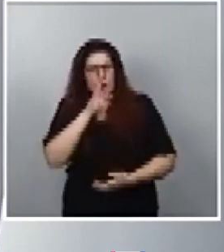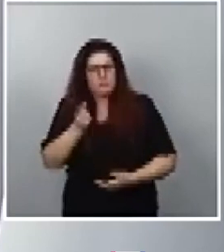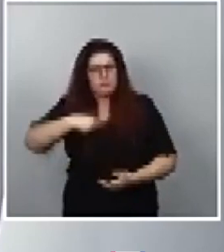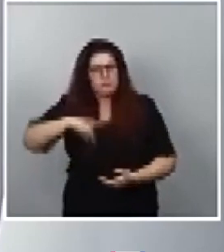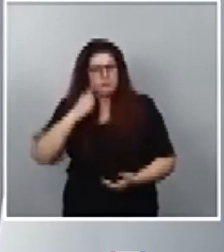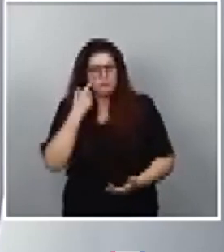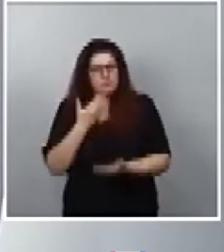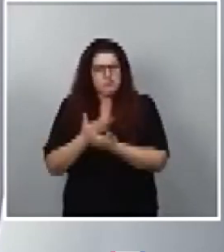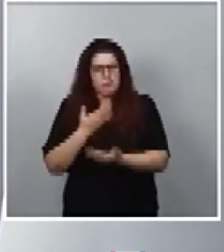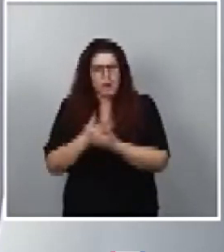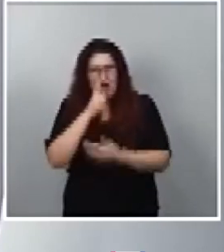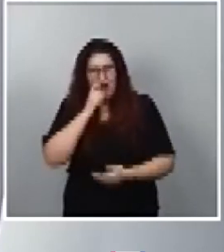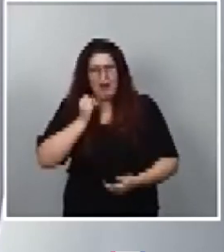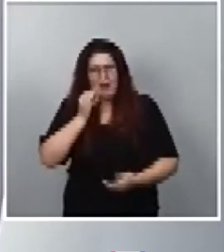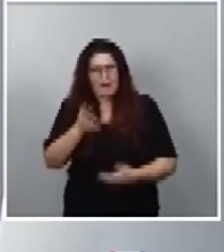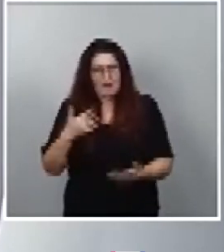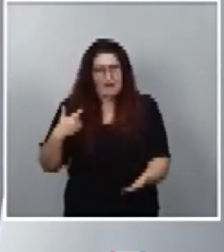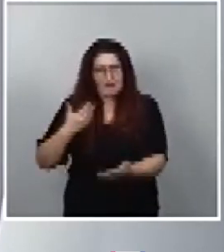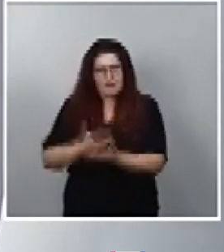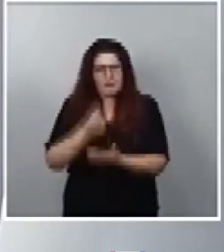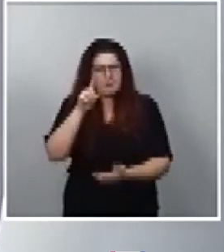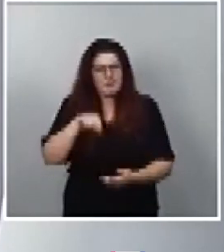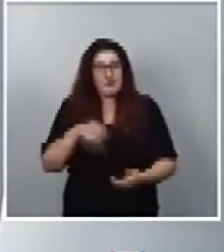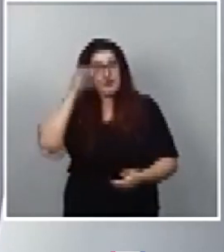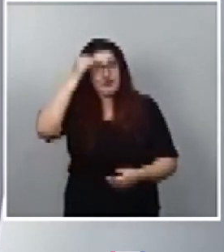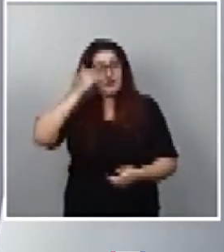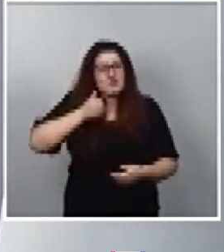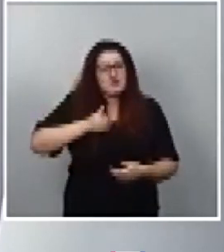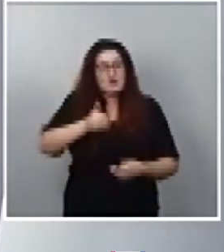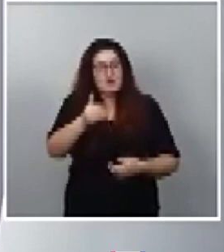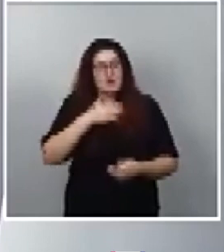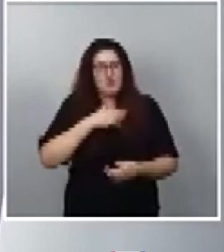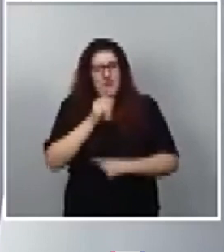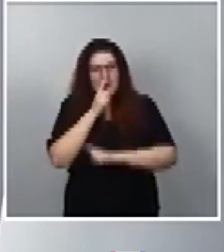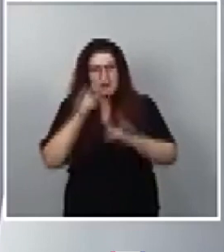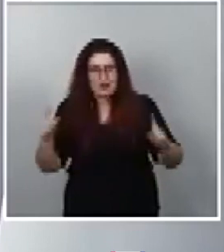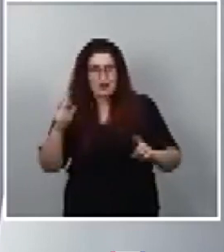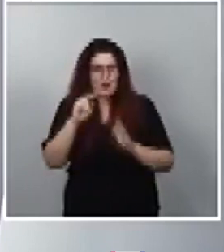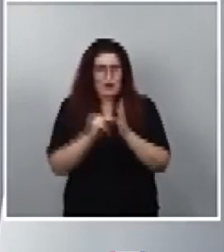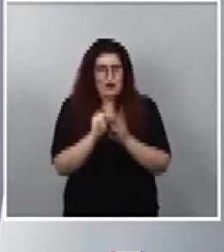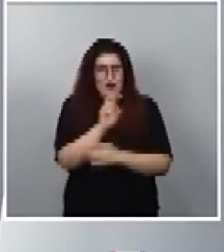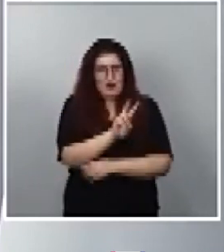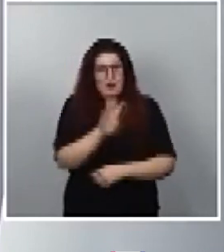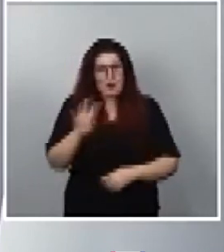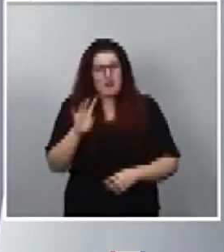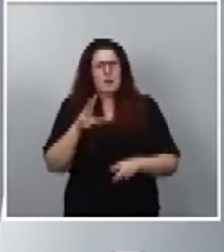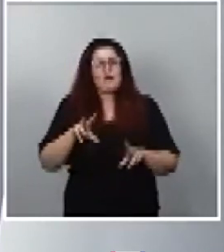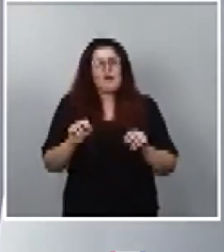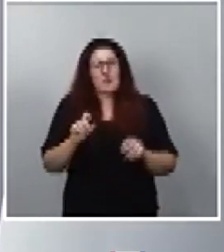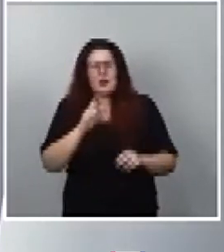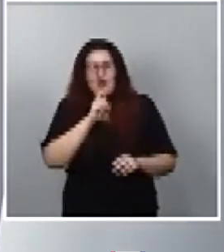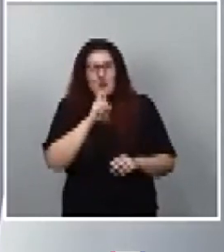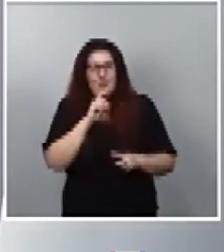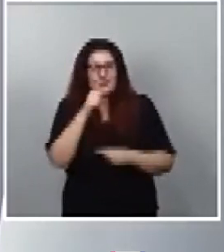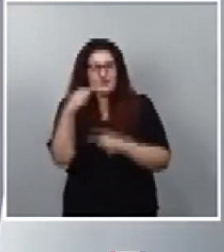a lo largo de los últimos años y por tanto con la visión de cerrar el año 2024 con un déficit